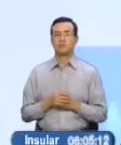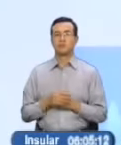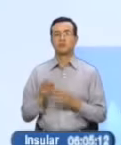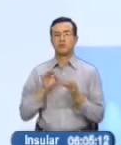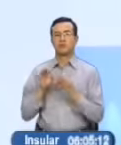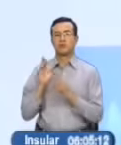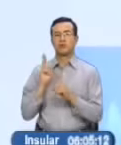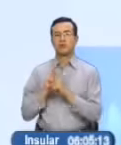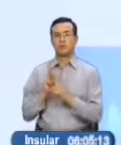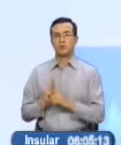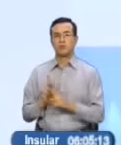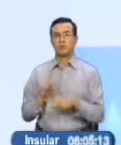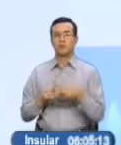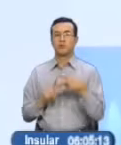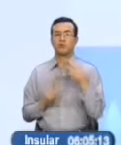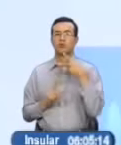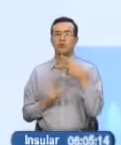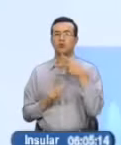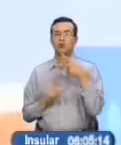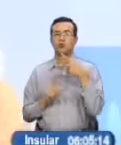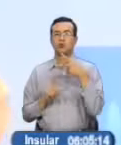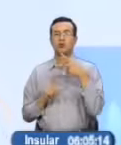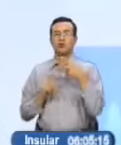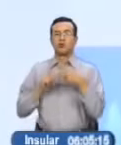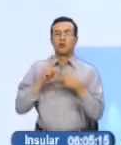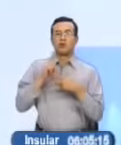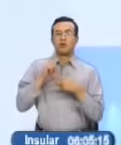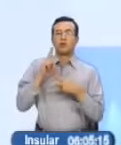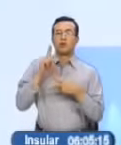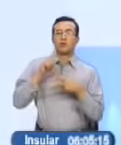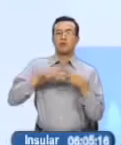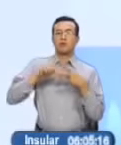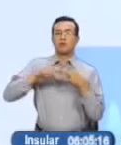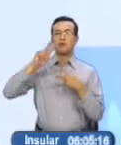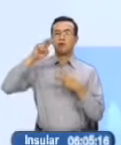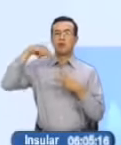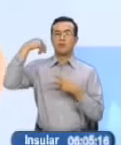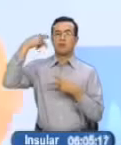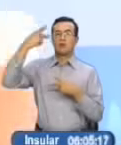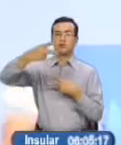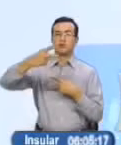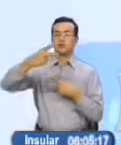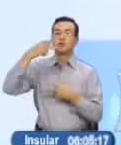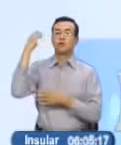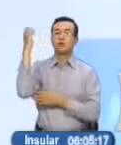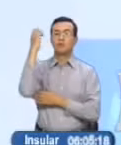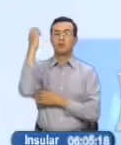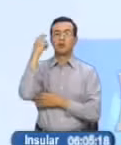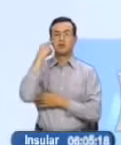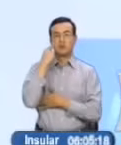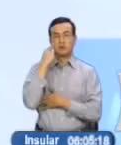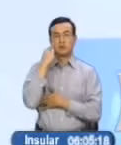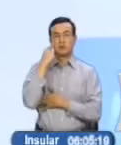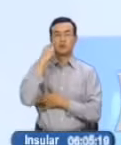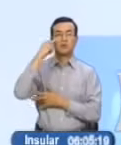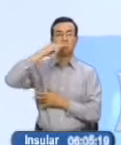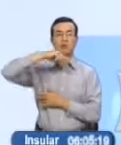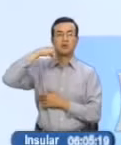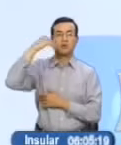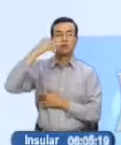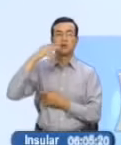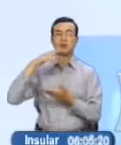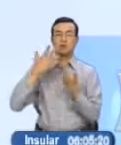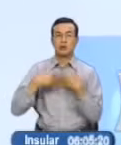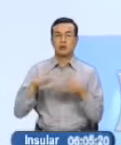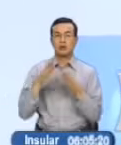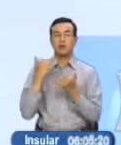clarificar dos momentos. Un primero que tiene que ver ya con una etapa de posemergencia y de estabilización temprana, que es lo que